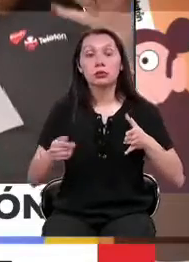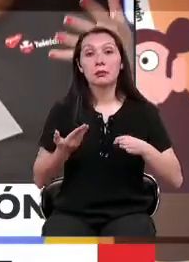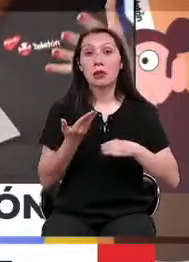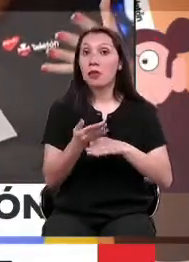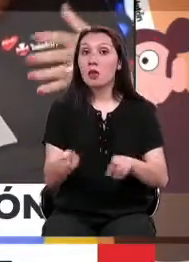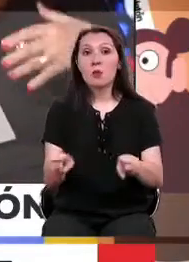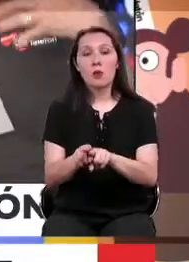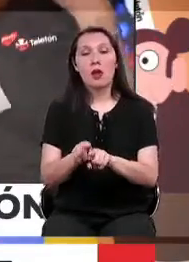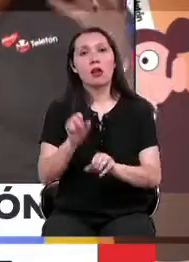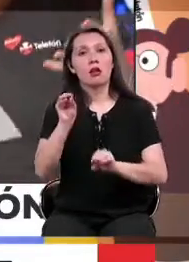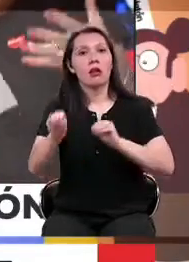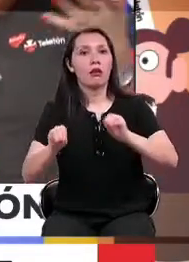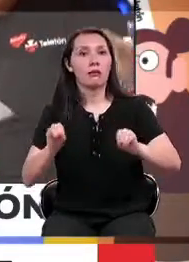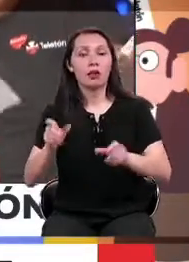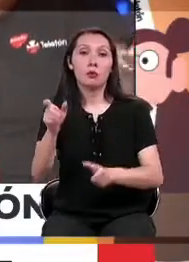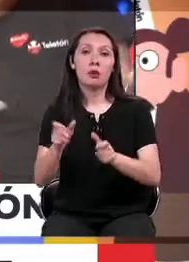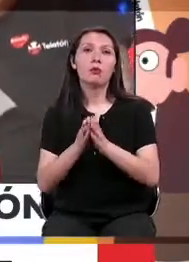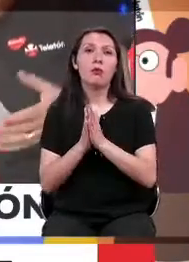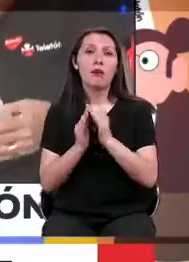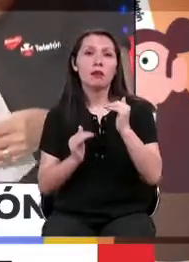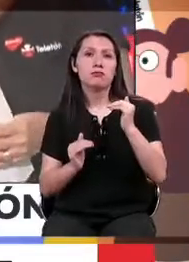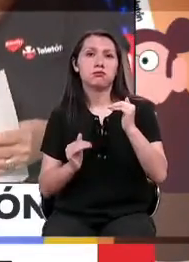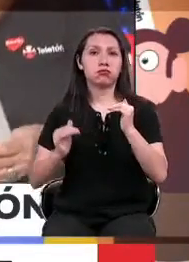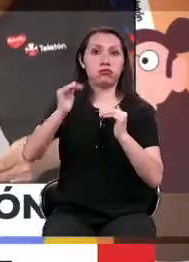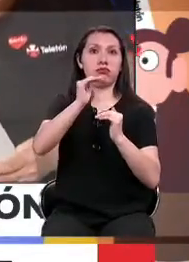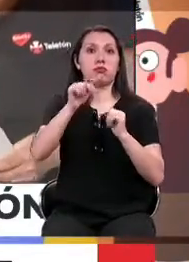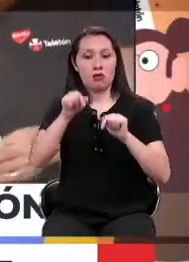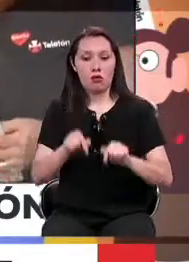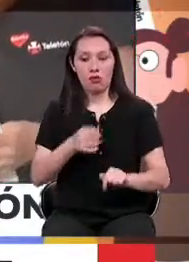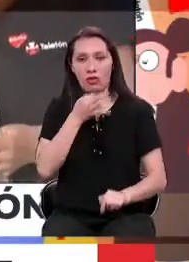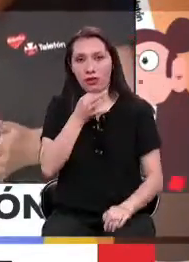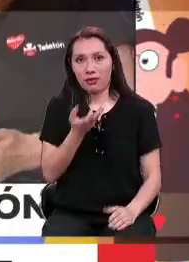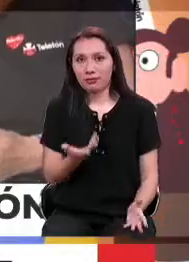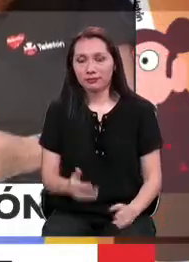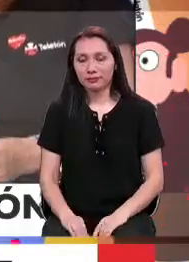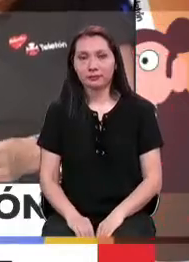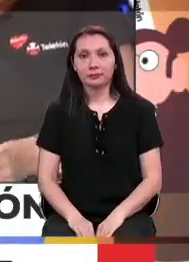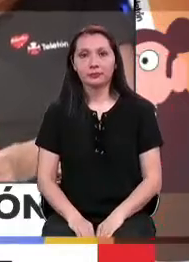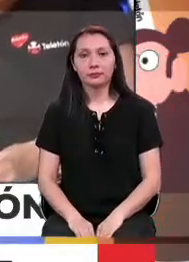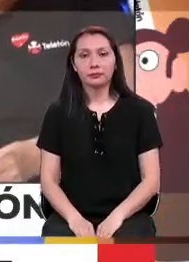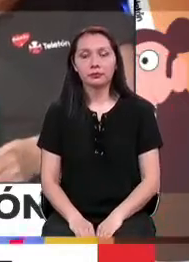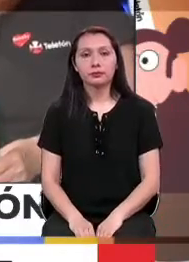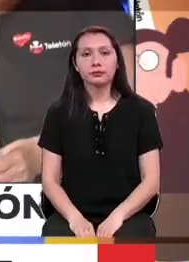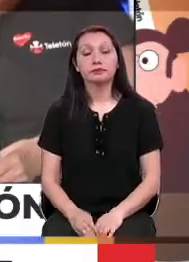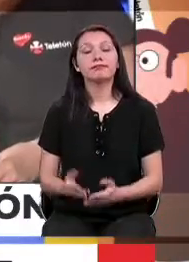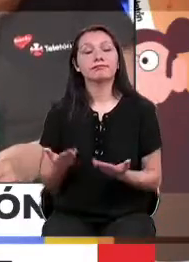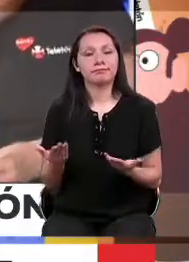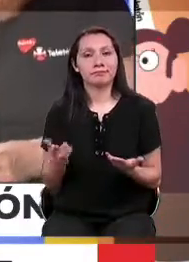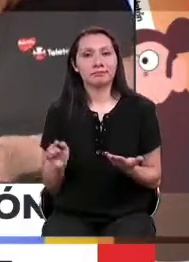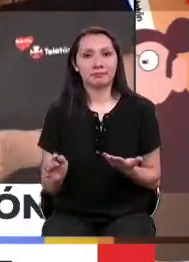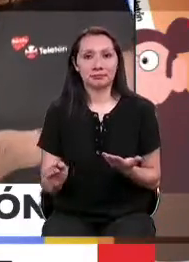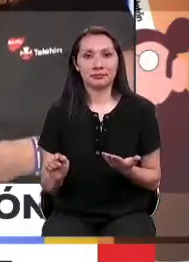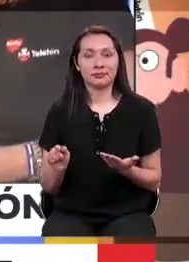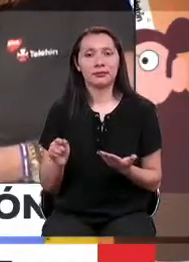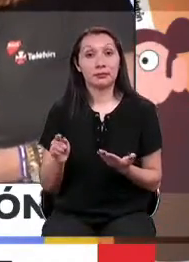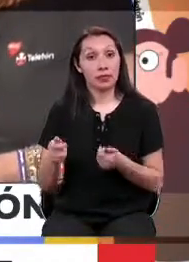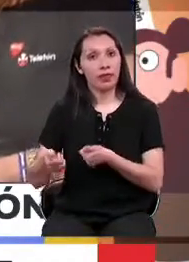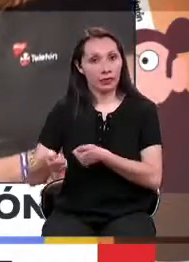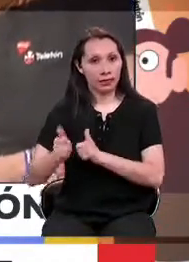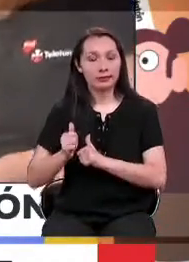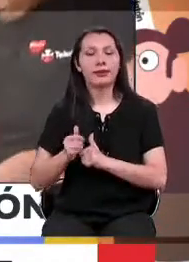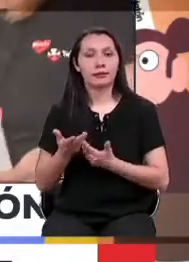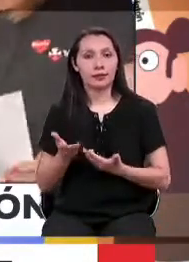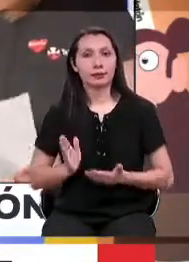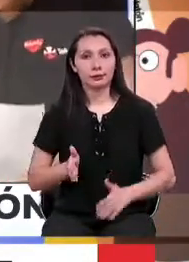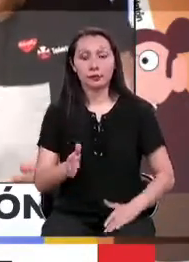pidiéndole a la gente que supere esta meta que tenemos hoy día. Ya, pues ahí está el desafío.